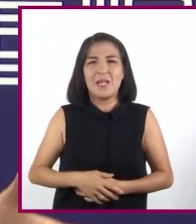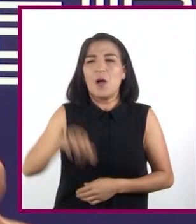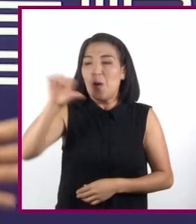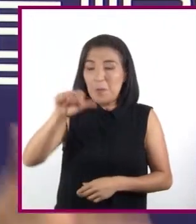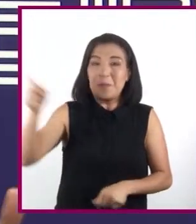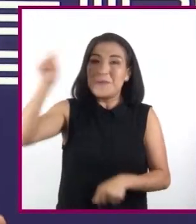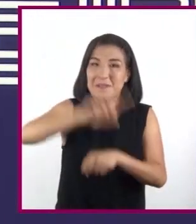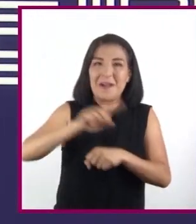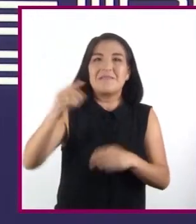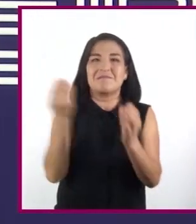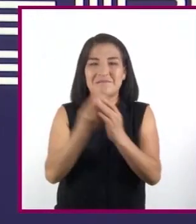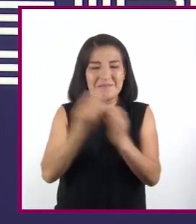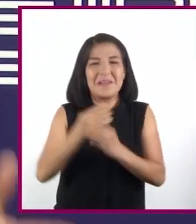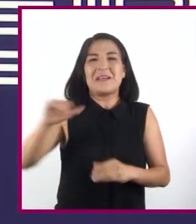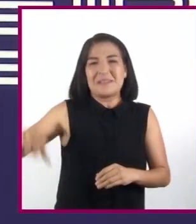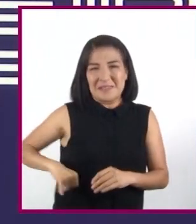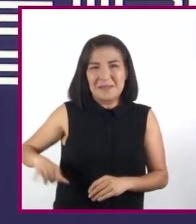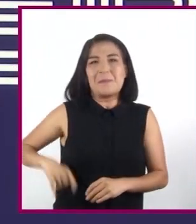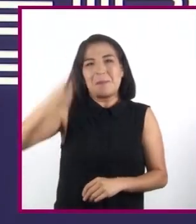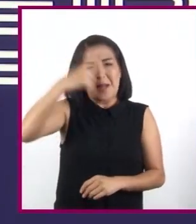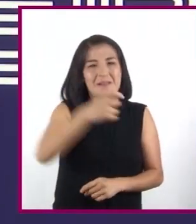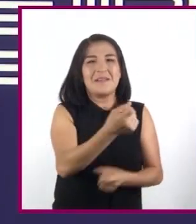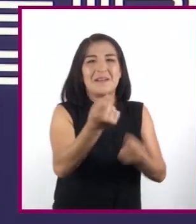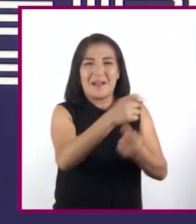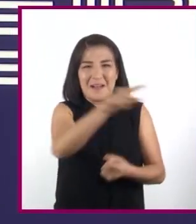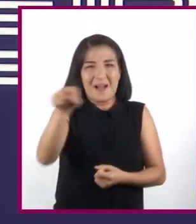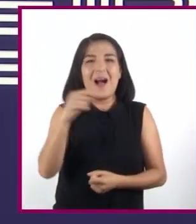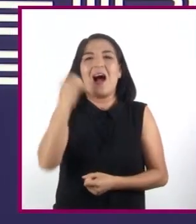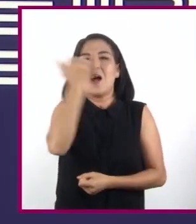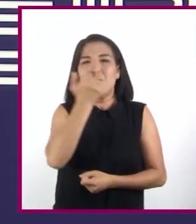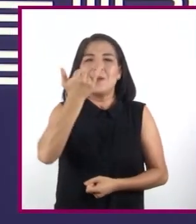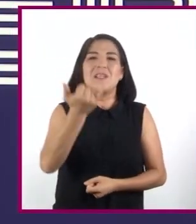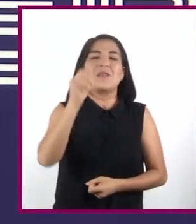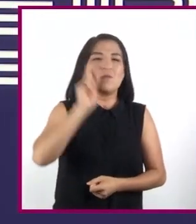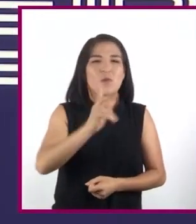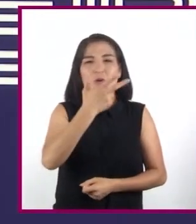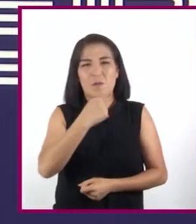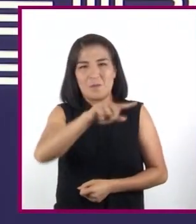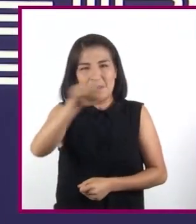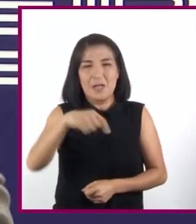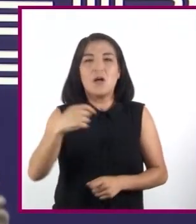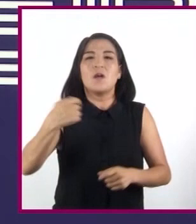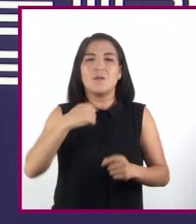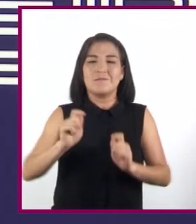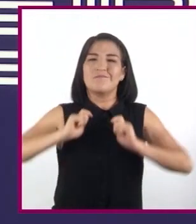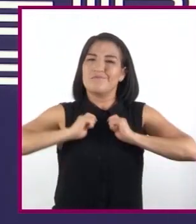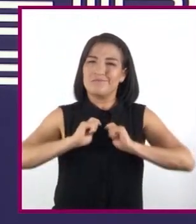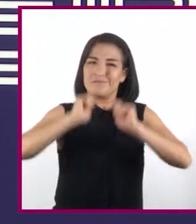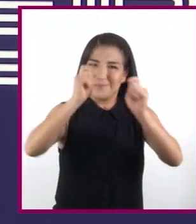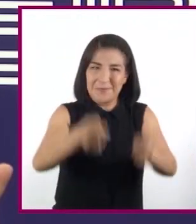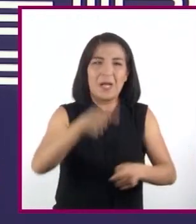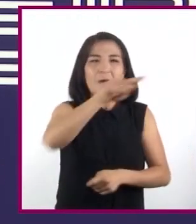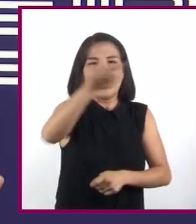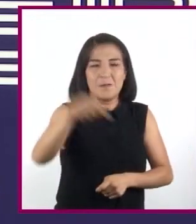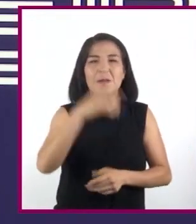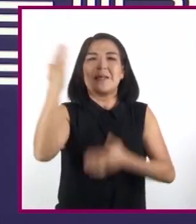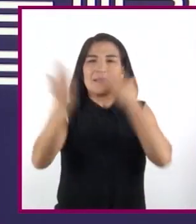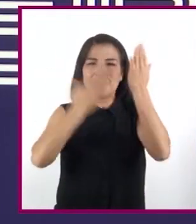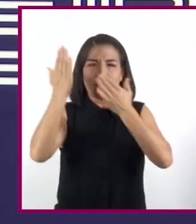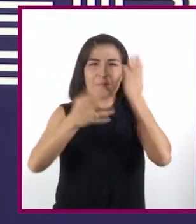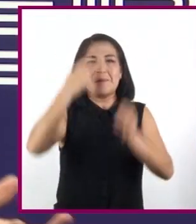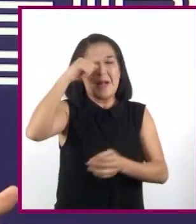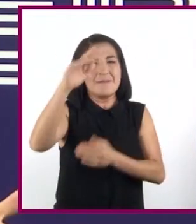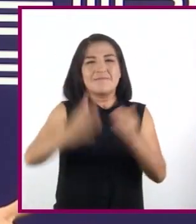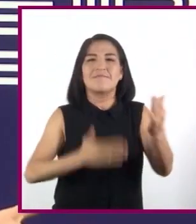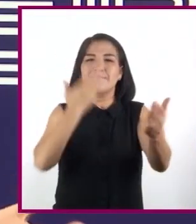de hoy ha sido muy interesante para las alumnas y alumnos que nos están viendo. Les cedo la palabra para que hagan a nuestros estudiantes una